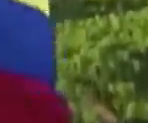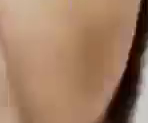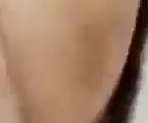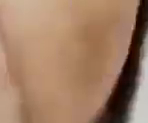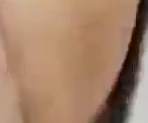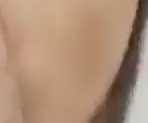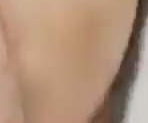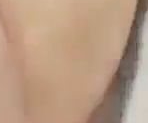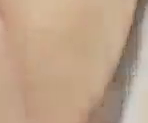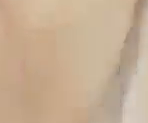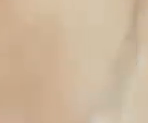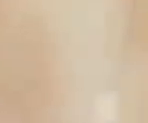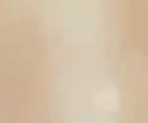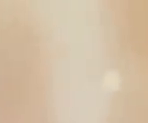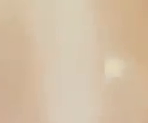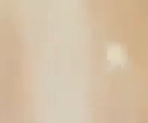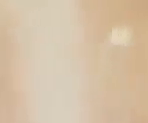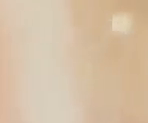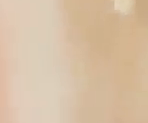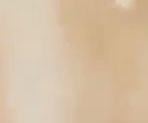libertador Simón Bolívar!